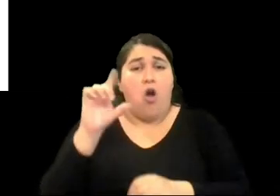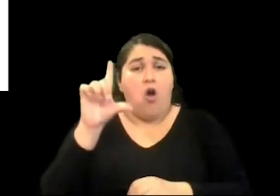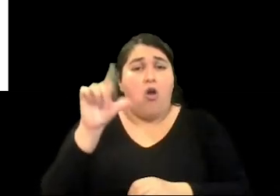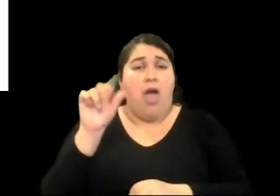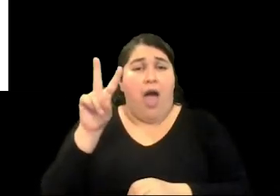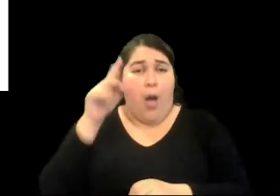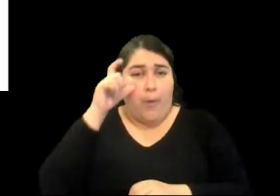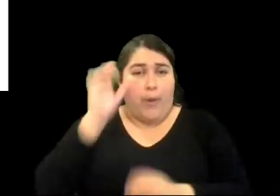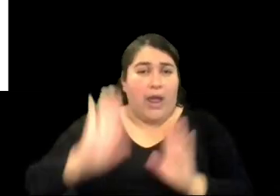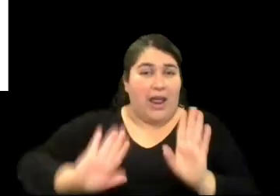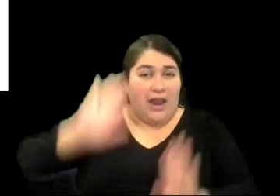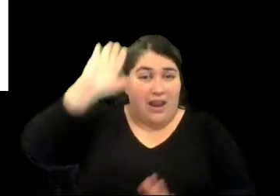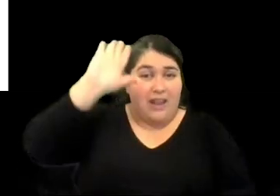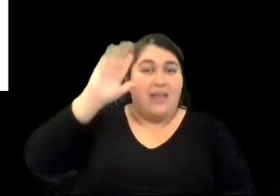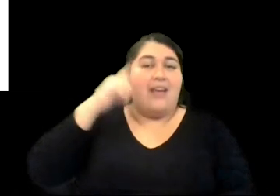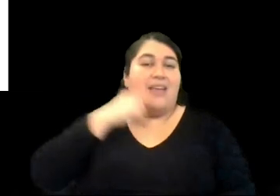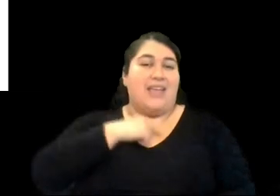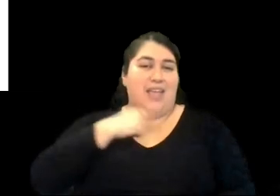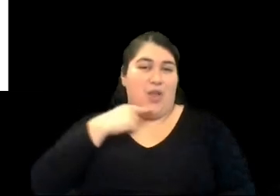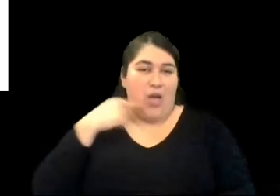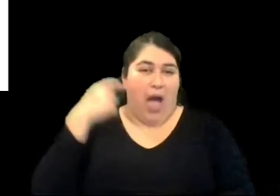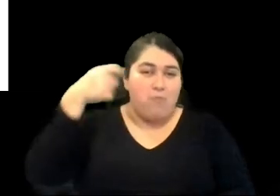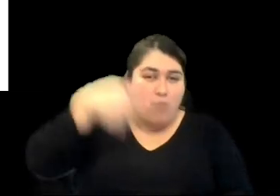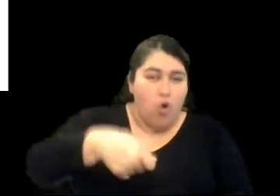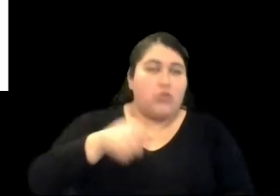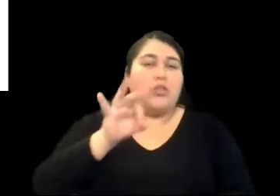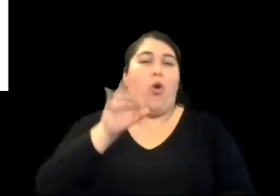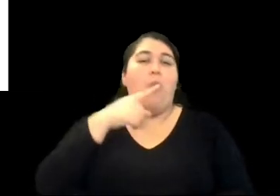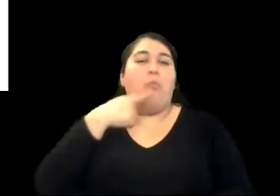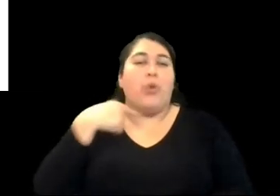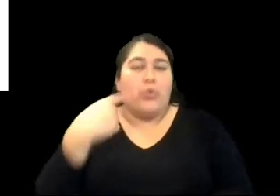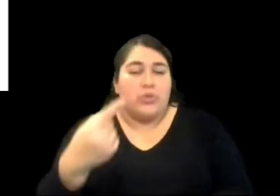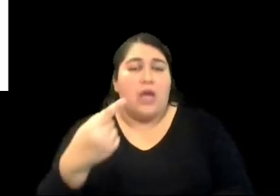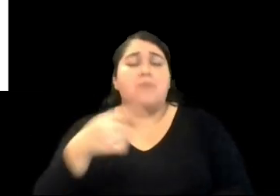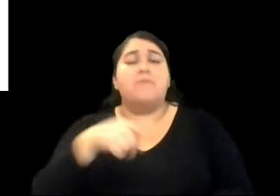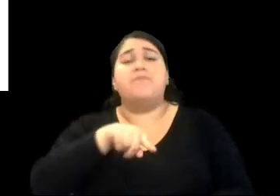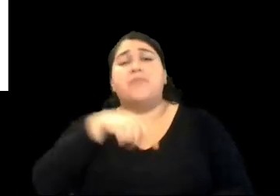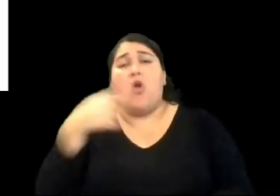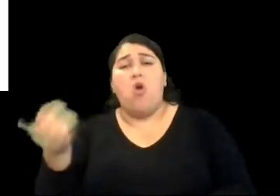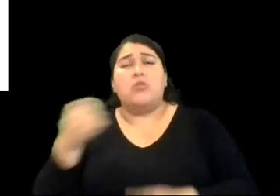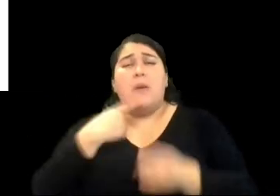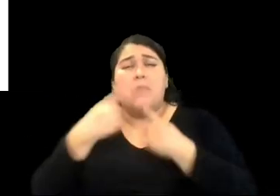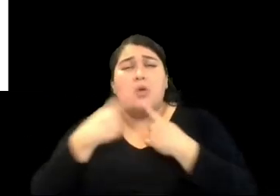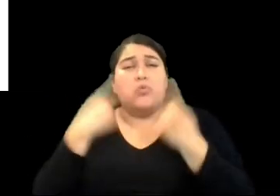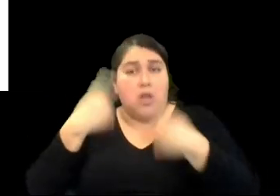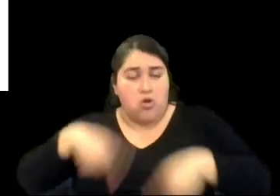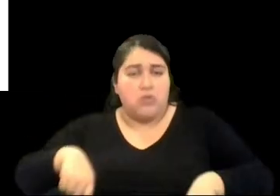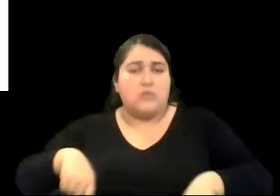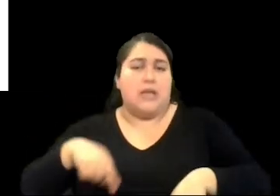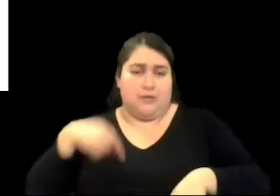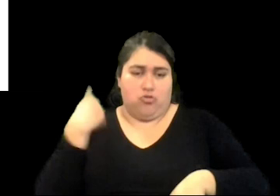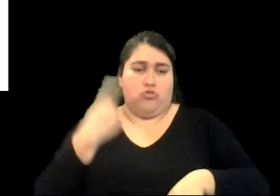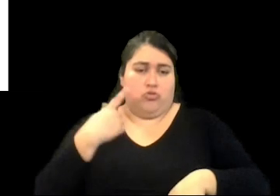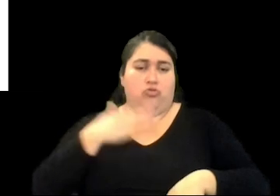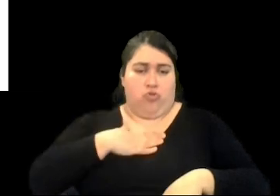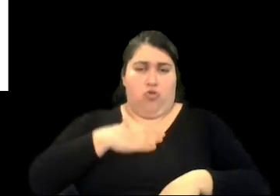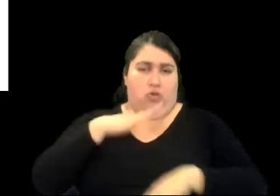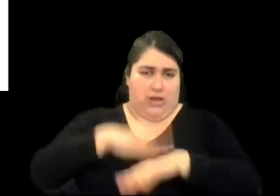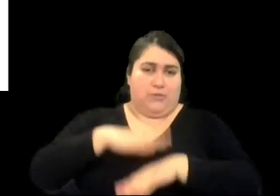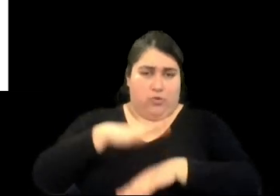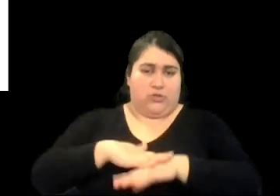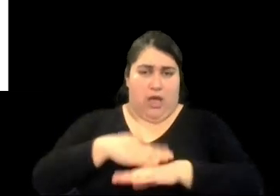la mano, a lo mejor quiere hacer un aporte o preguntar. Y después todas las preguntas que tengan, nos comprometemos a, vía